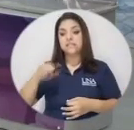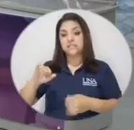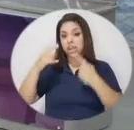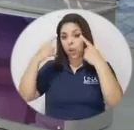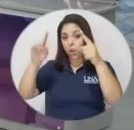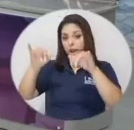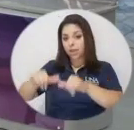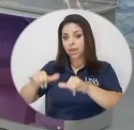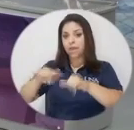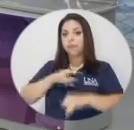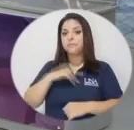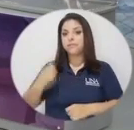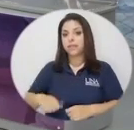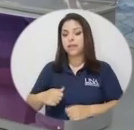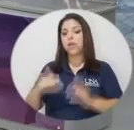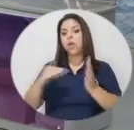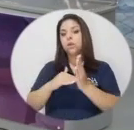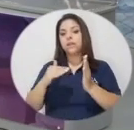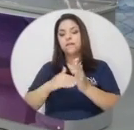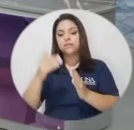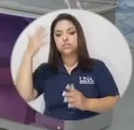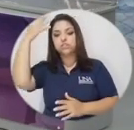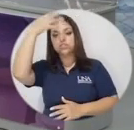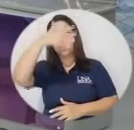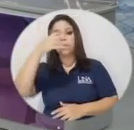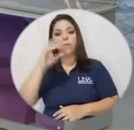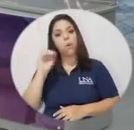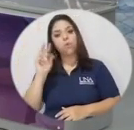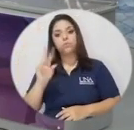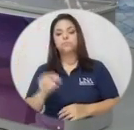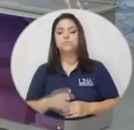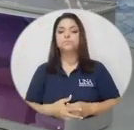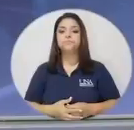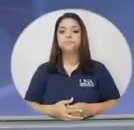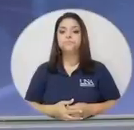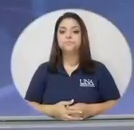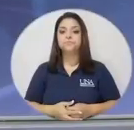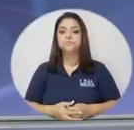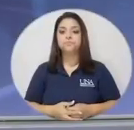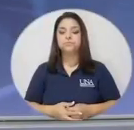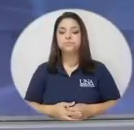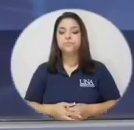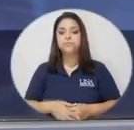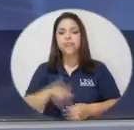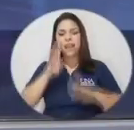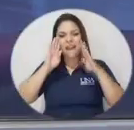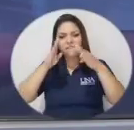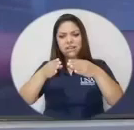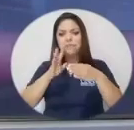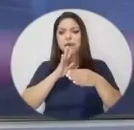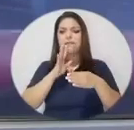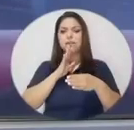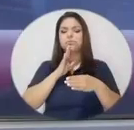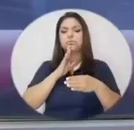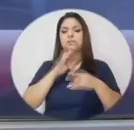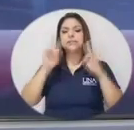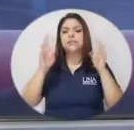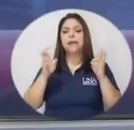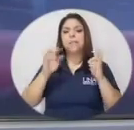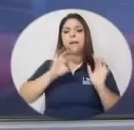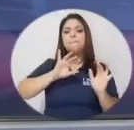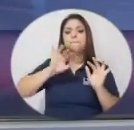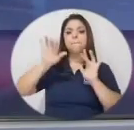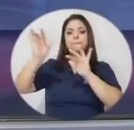definir si queda como presidente otra vez el presidente Trump. El tema migratorio, dediquémonos un poco a